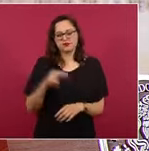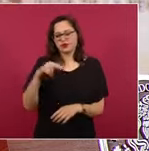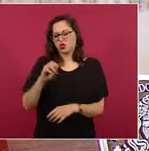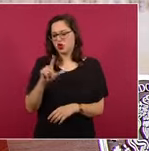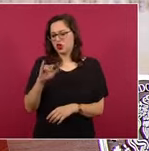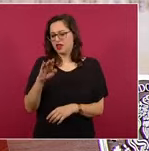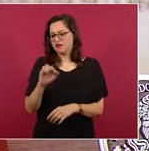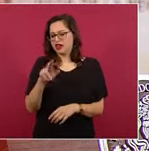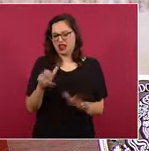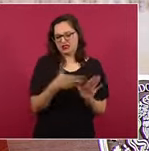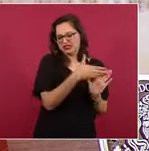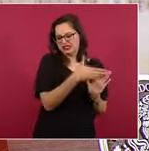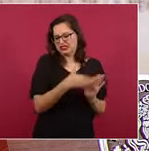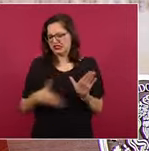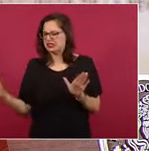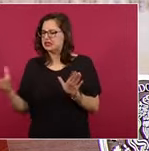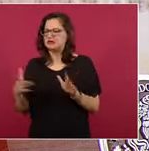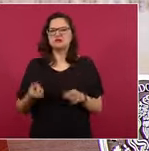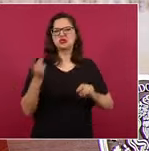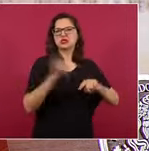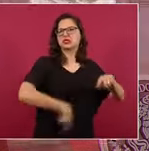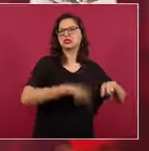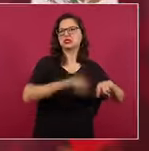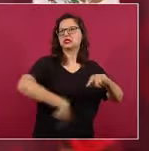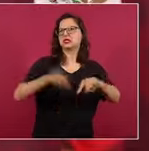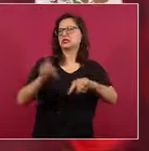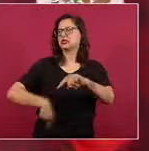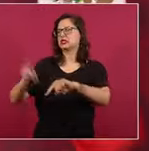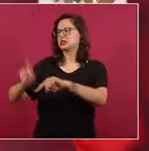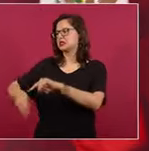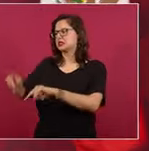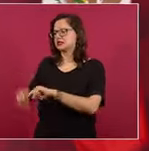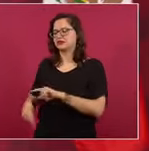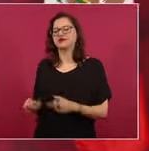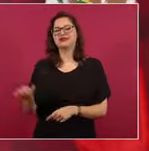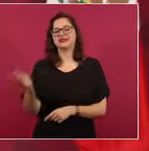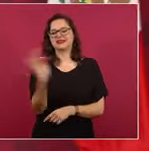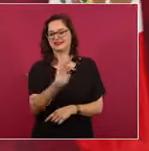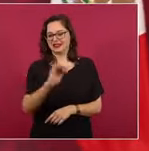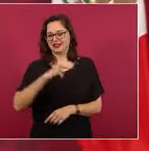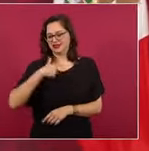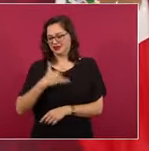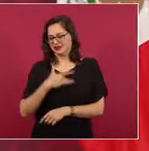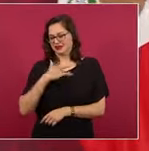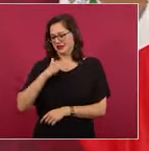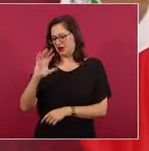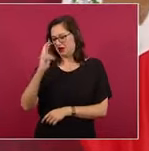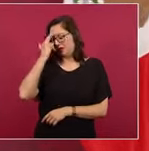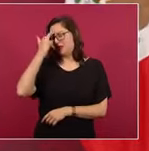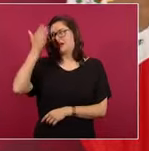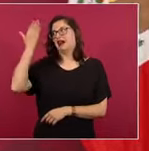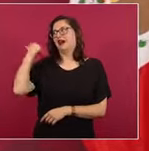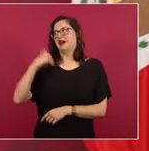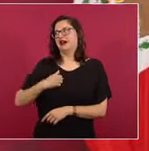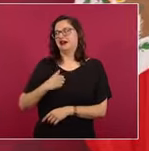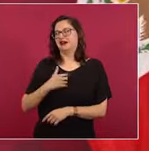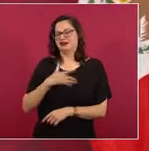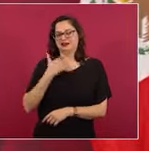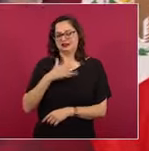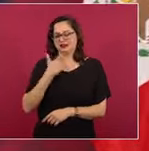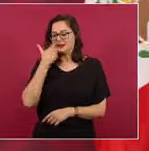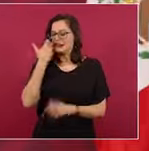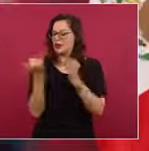deseo con toda mi alma que volvamos a tener trenes de pasajeros